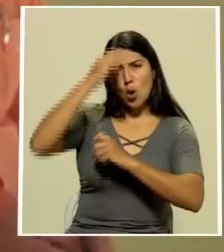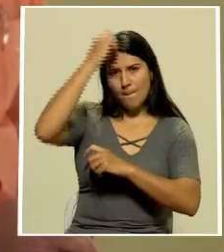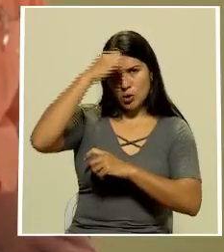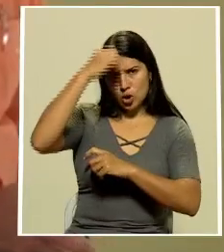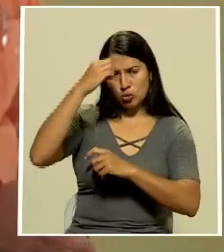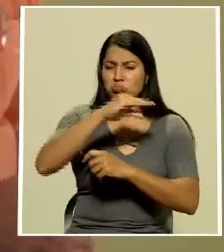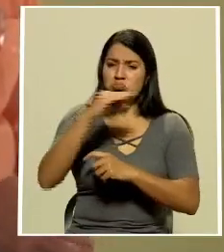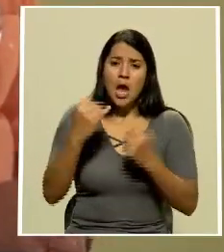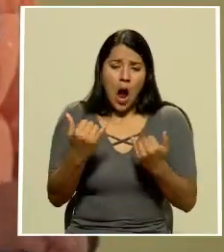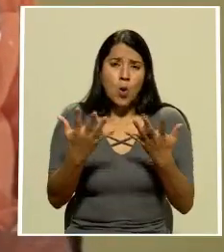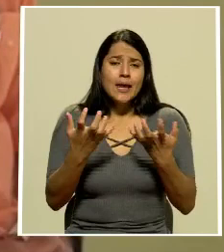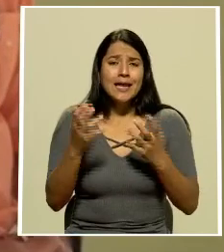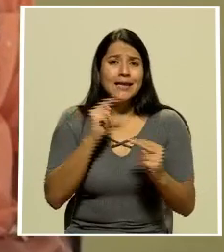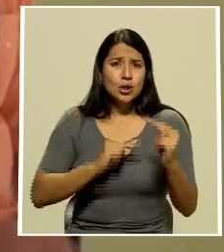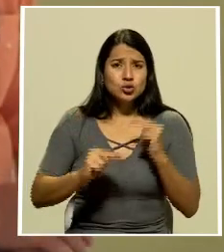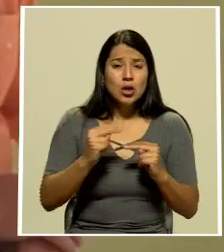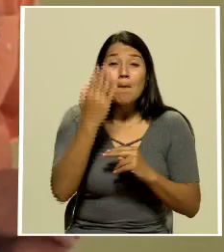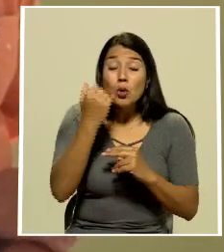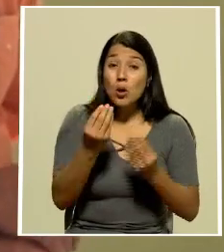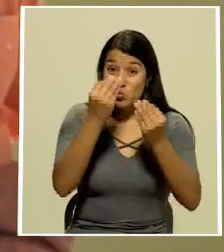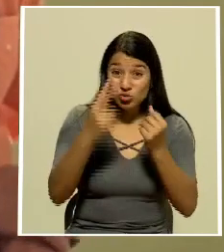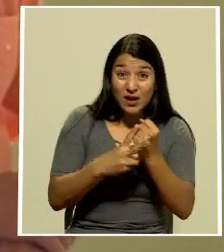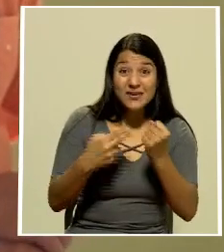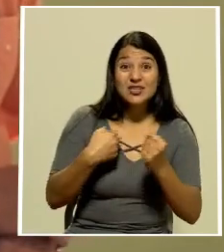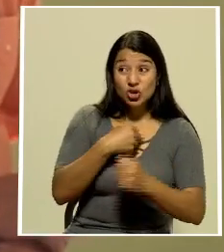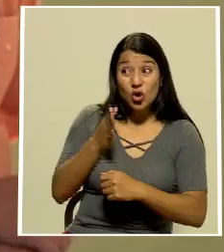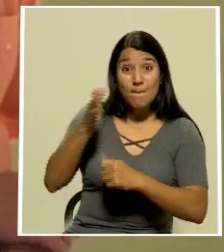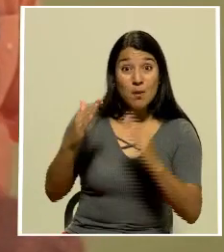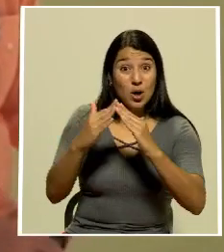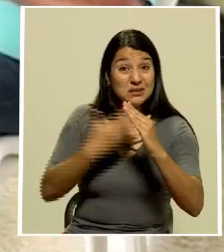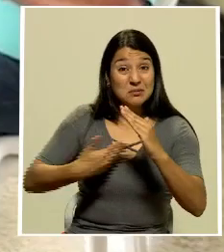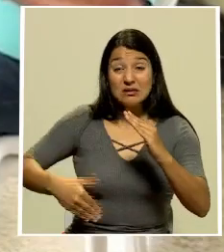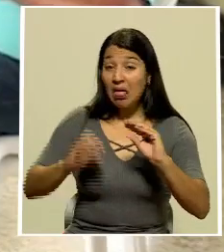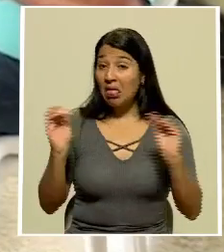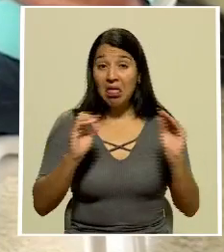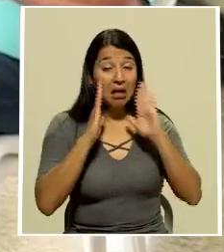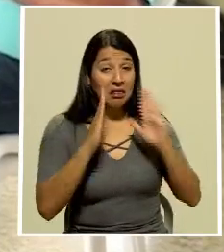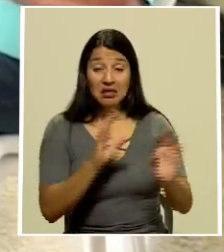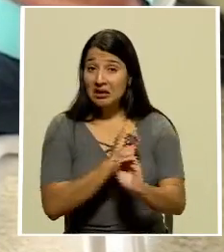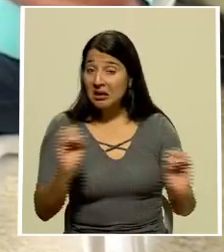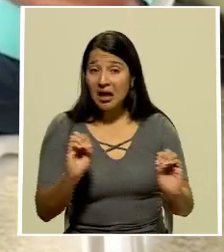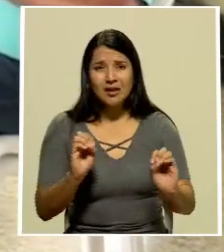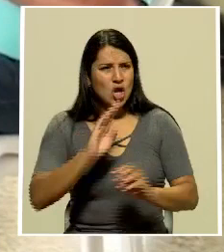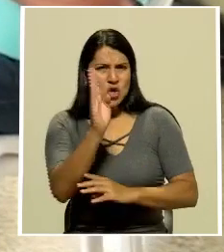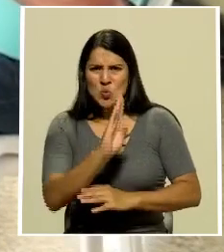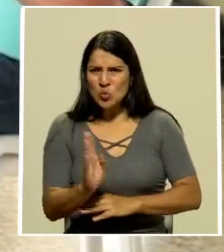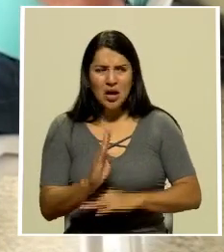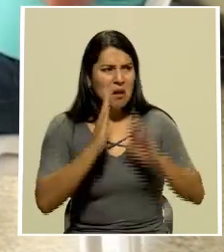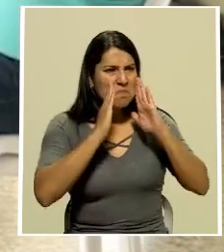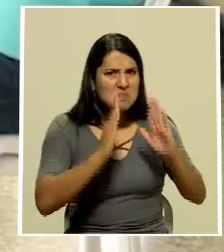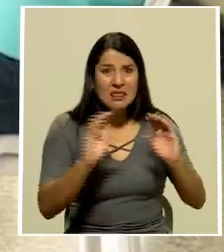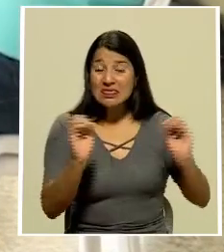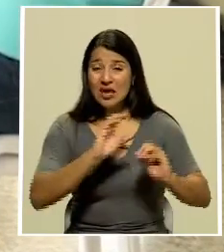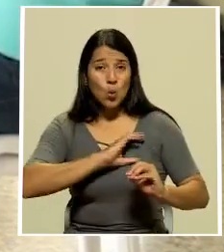opción de negociar, porque en varias ocasiones que nosotros hemos ido a la casa presidencial ni siquiera nos han recibido. Nadie no se ha abierto una puerta para hablar, ni siquiera un